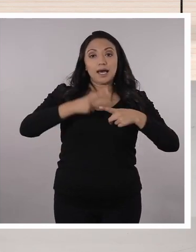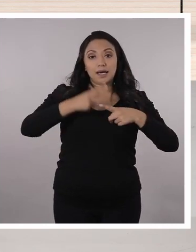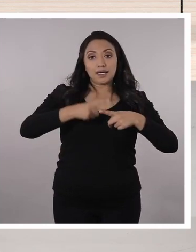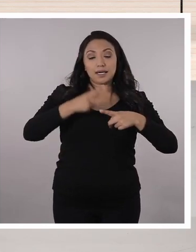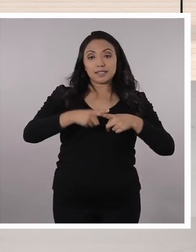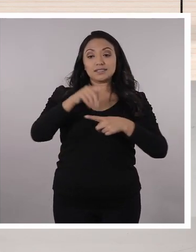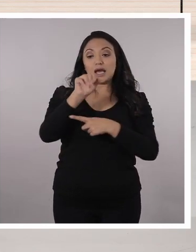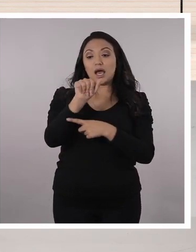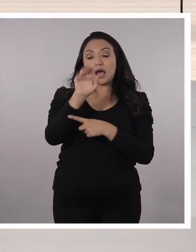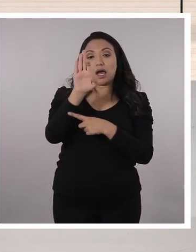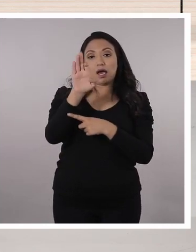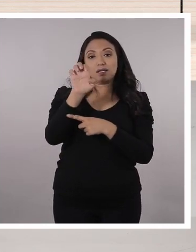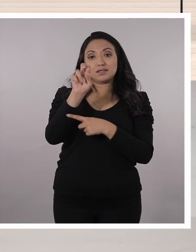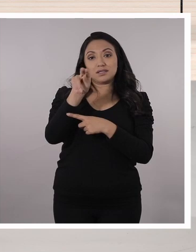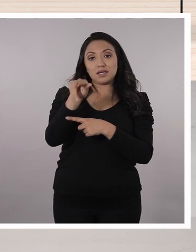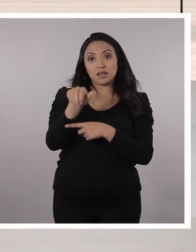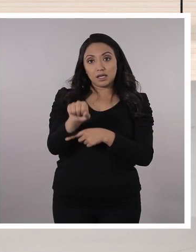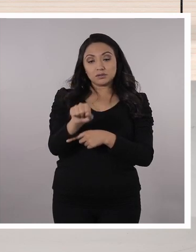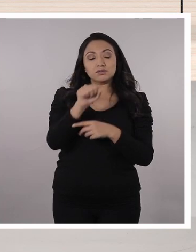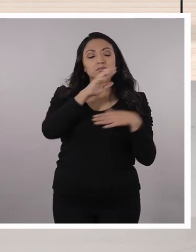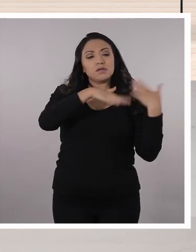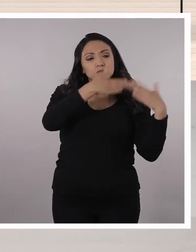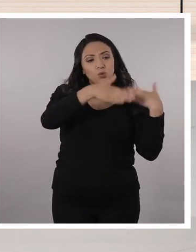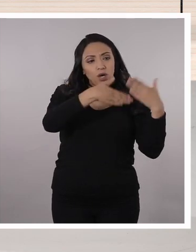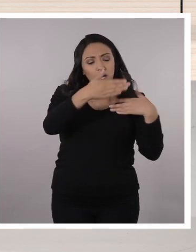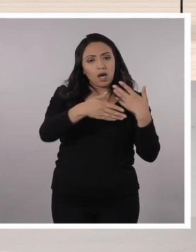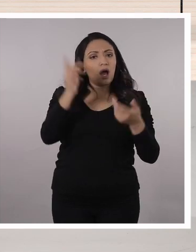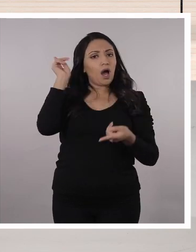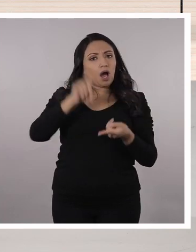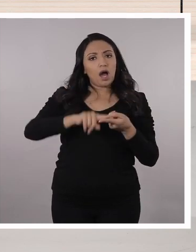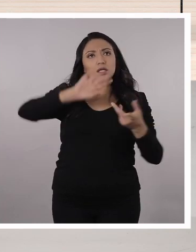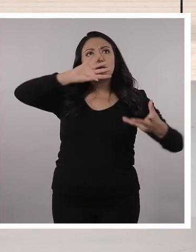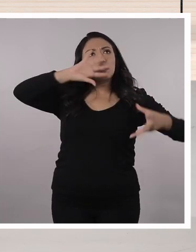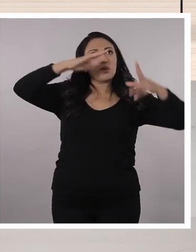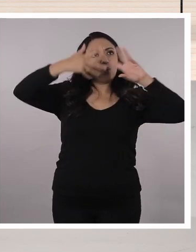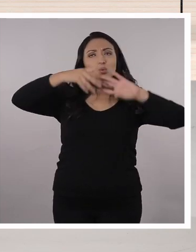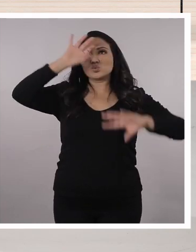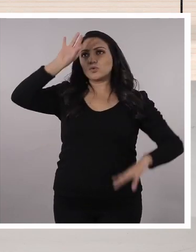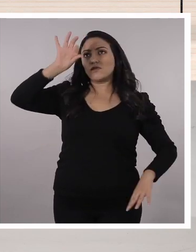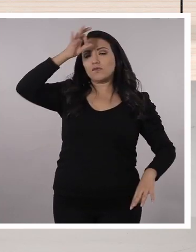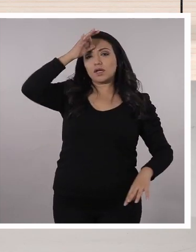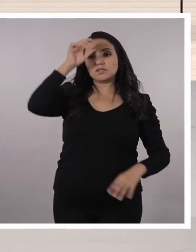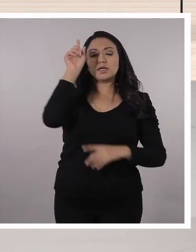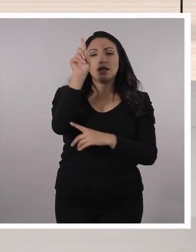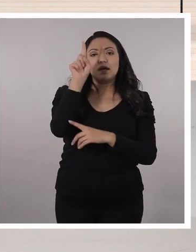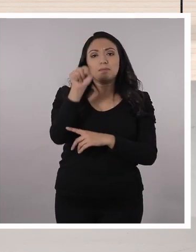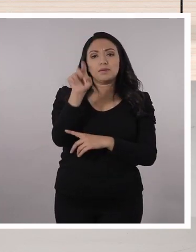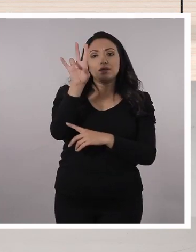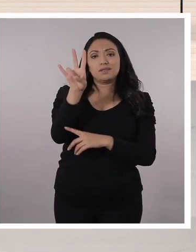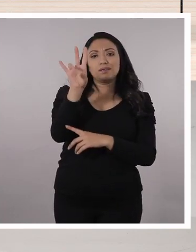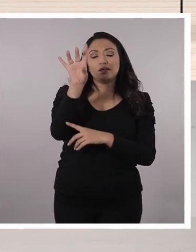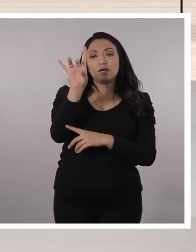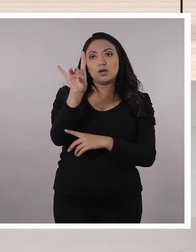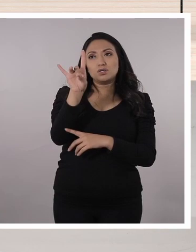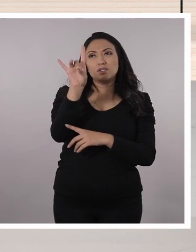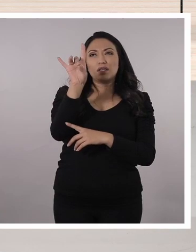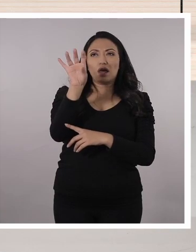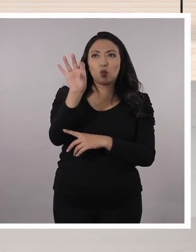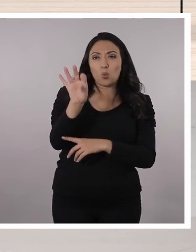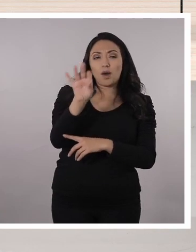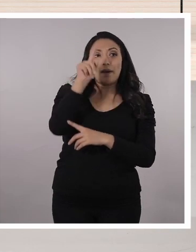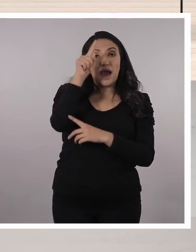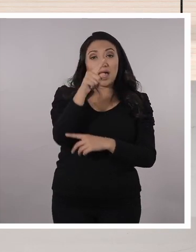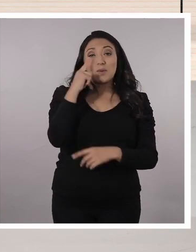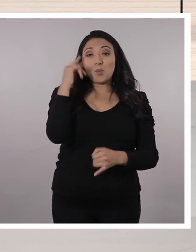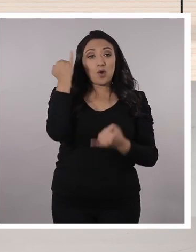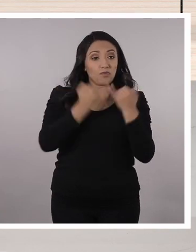en la antigua Grecia, en Atenas, pero que tuvo mucha evolución hasta la Revolución Francesa en